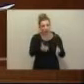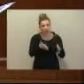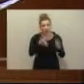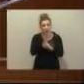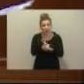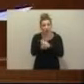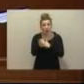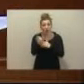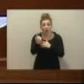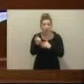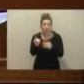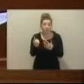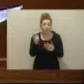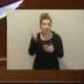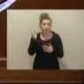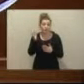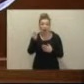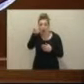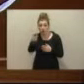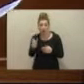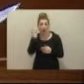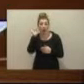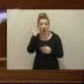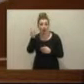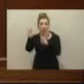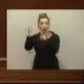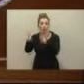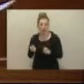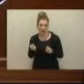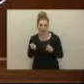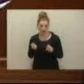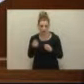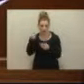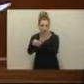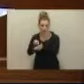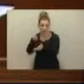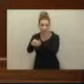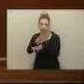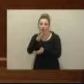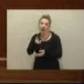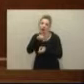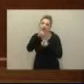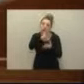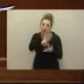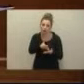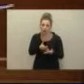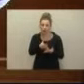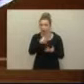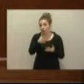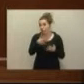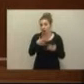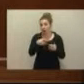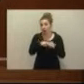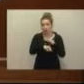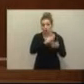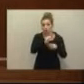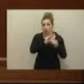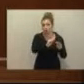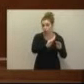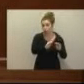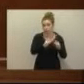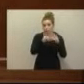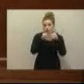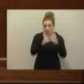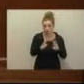conferencia, se lo puedo decir más alto, pero no más claro, y la han comprado para alabar su desastrosa gestión y lo que es peor,